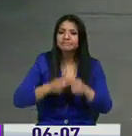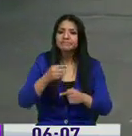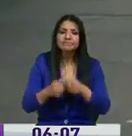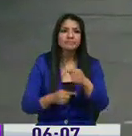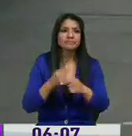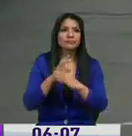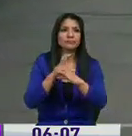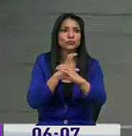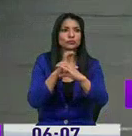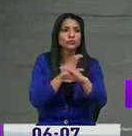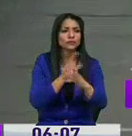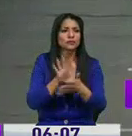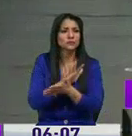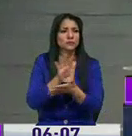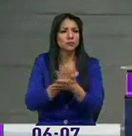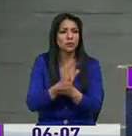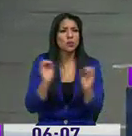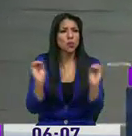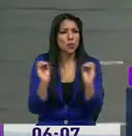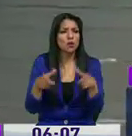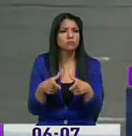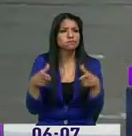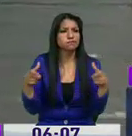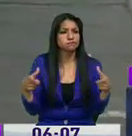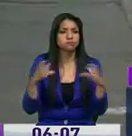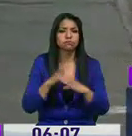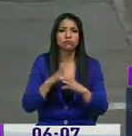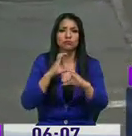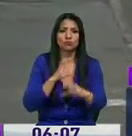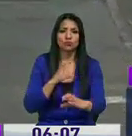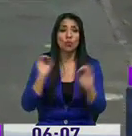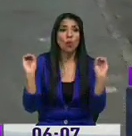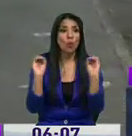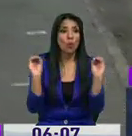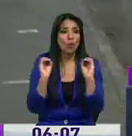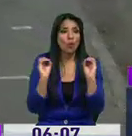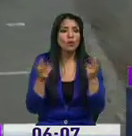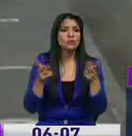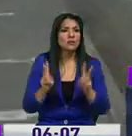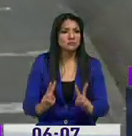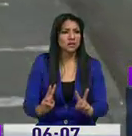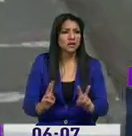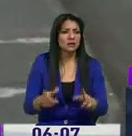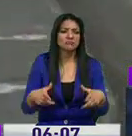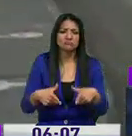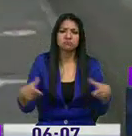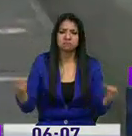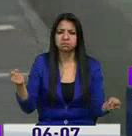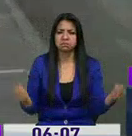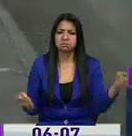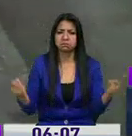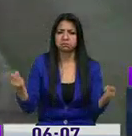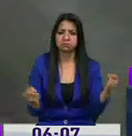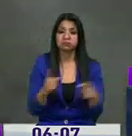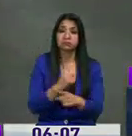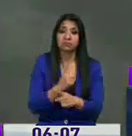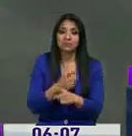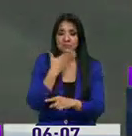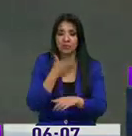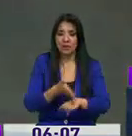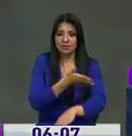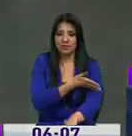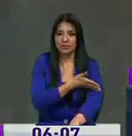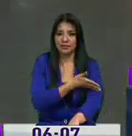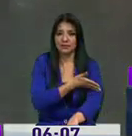escolar en este sector también vehículos livianos e inclusive hemos visto también transporte pesado así que es mejor salir por